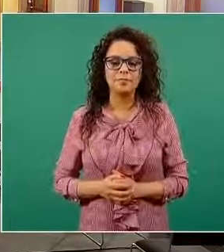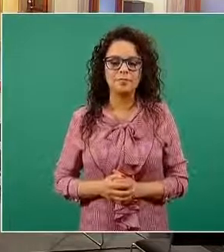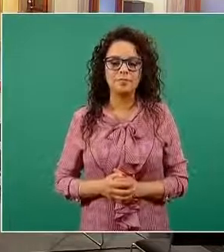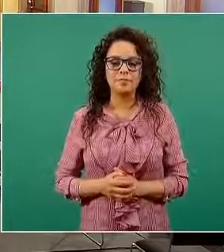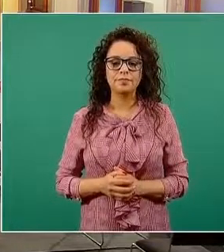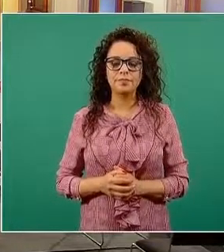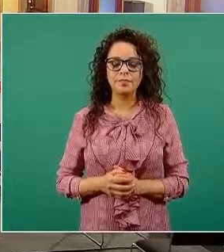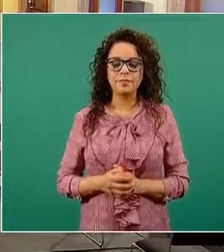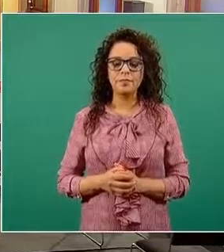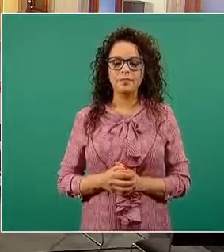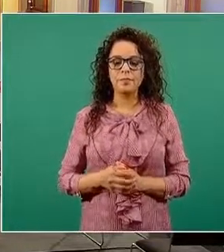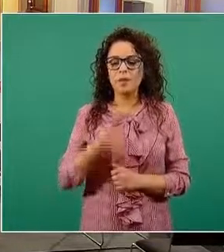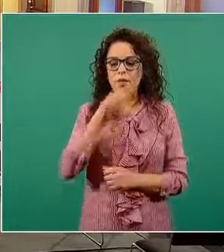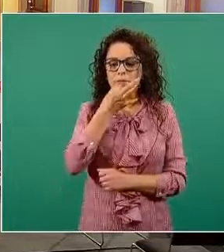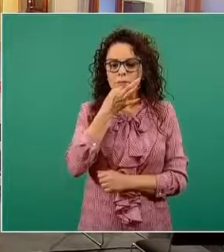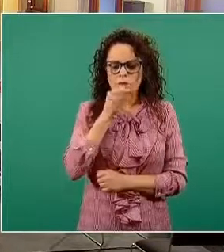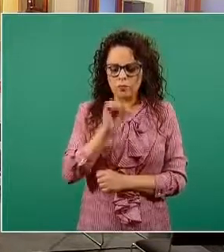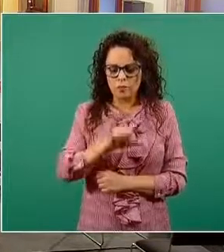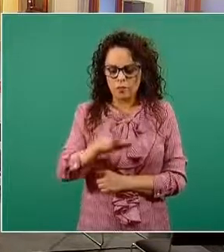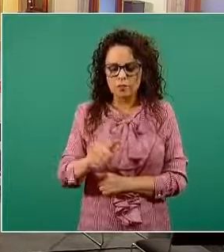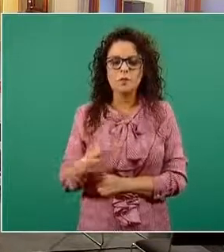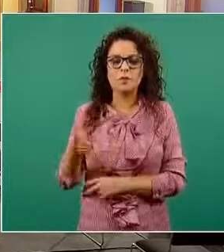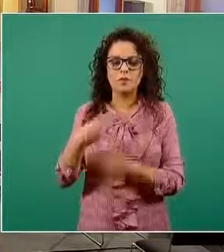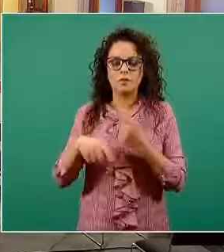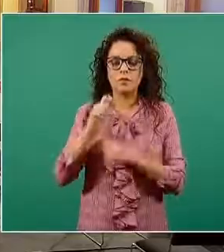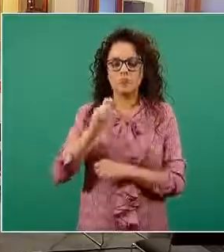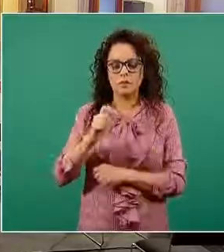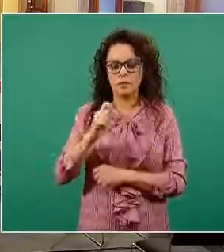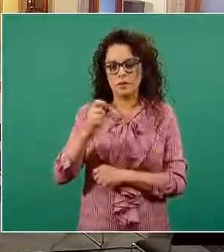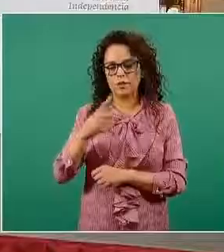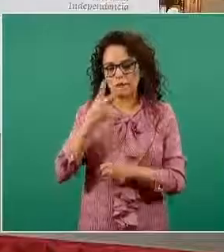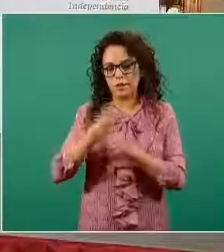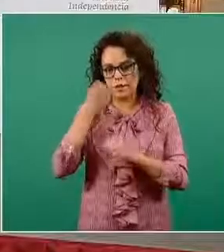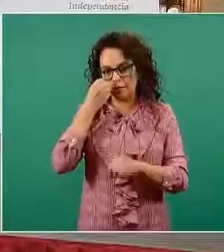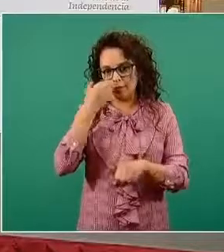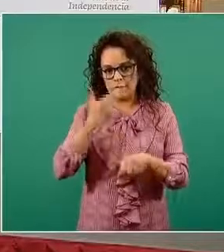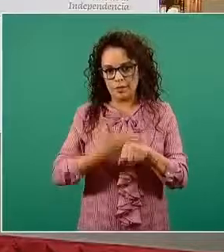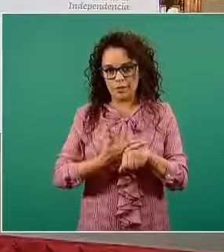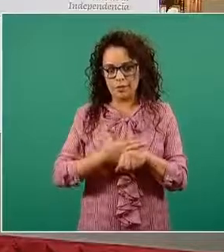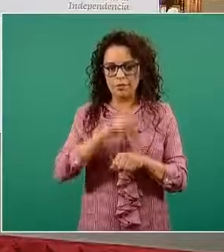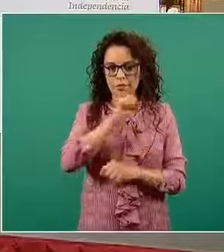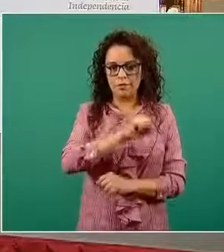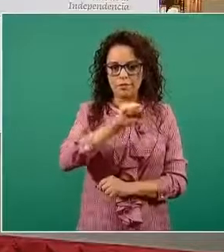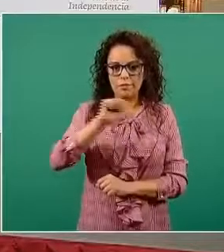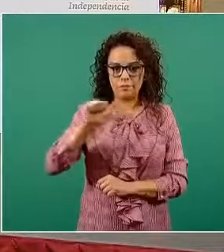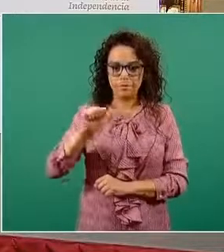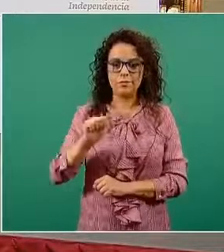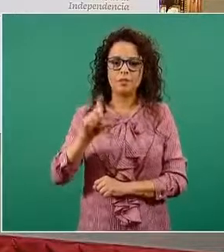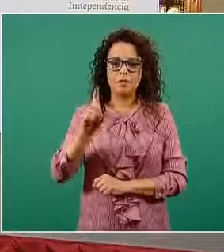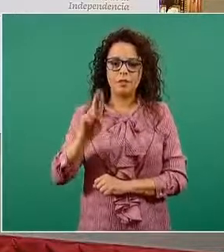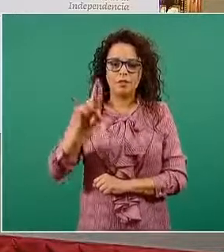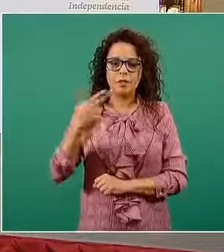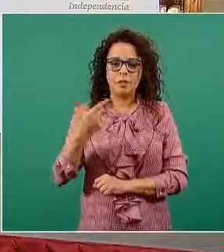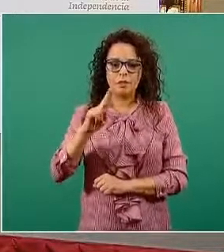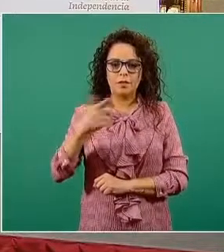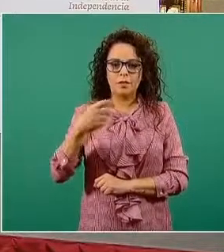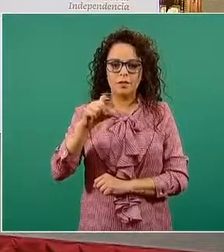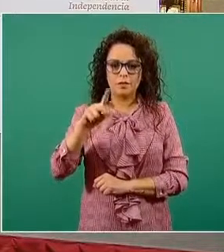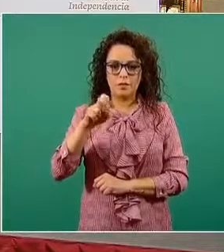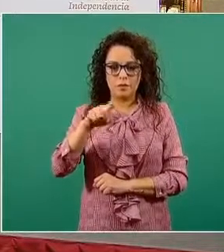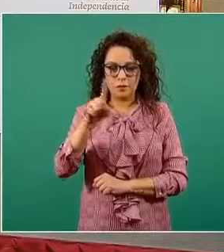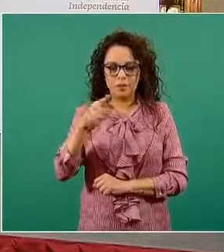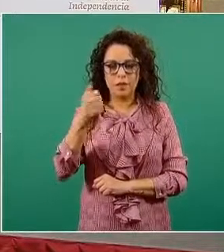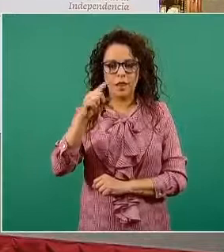el subsecretario de Prevención y Promoción de la Salud, el doctor Hugo López-Gatell, quien está por concluir una reunión que